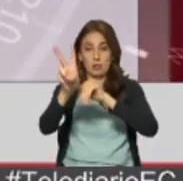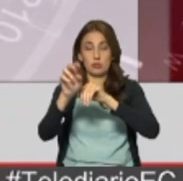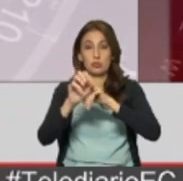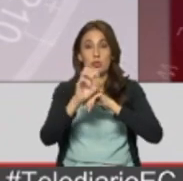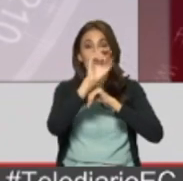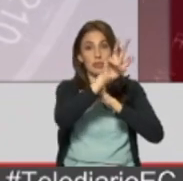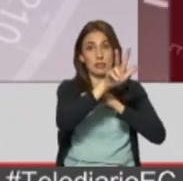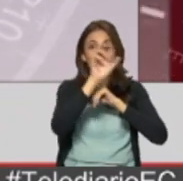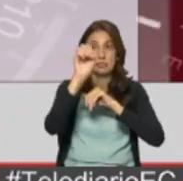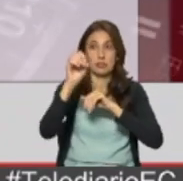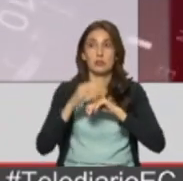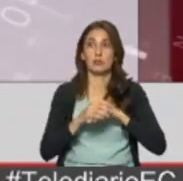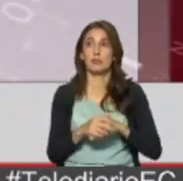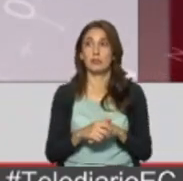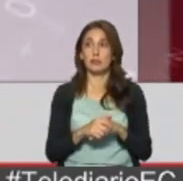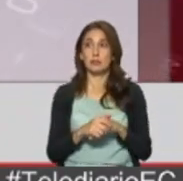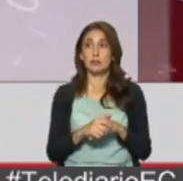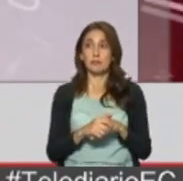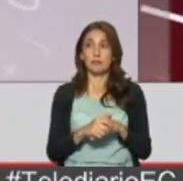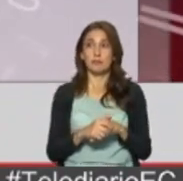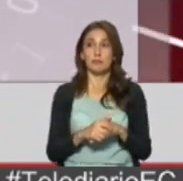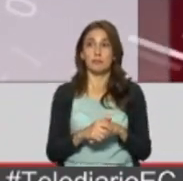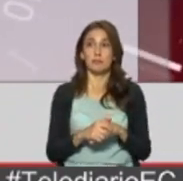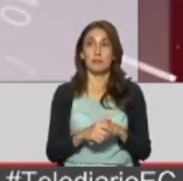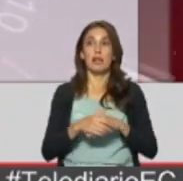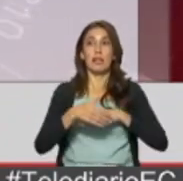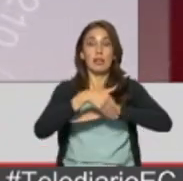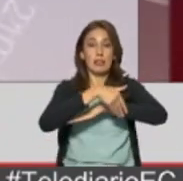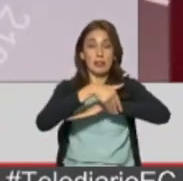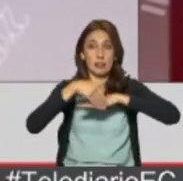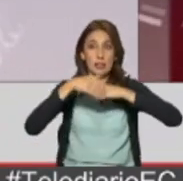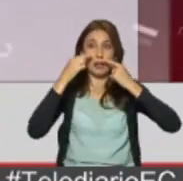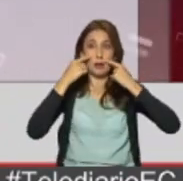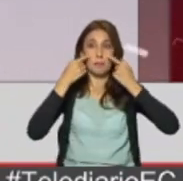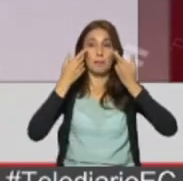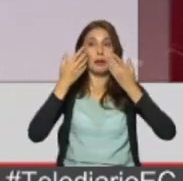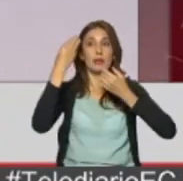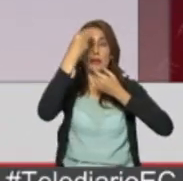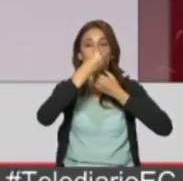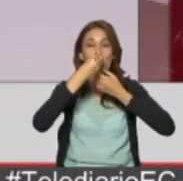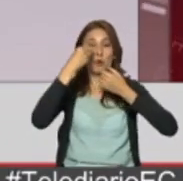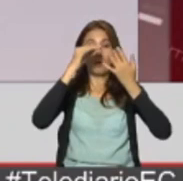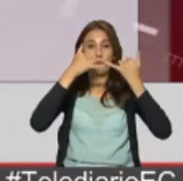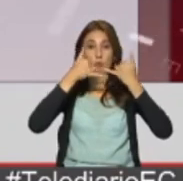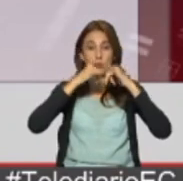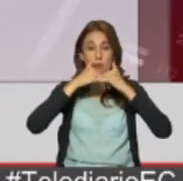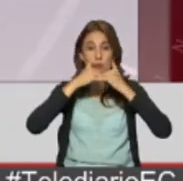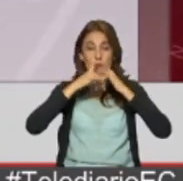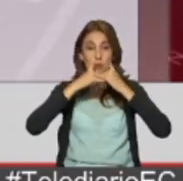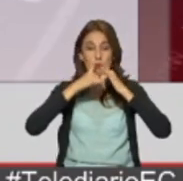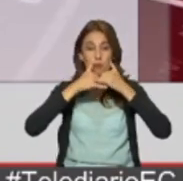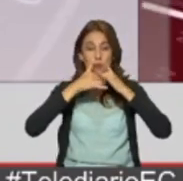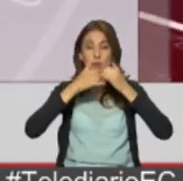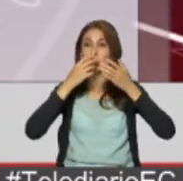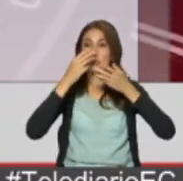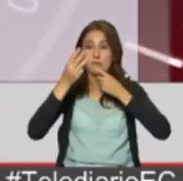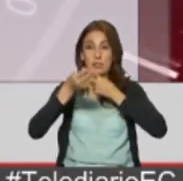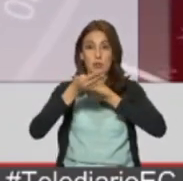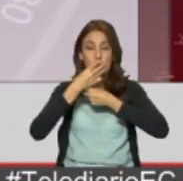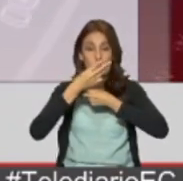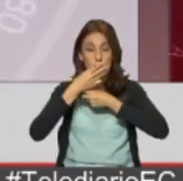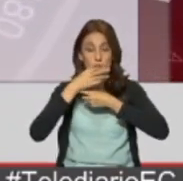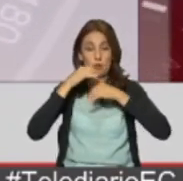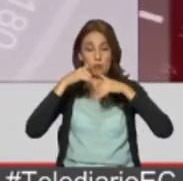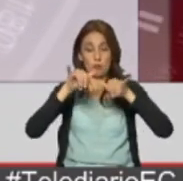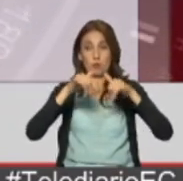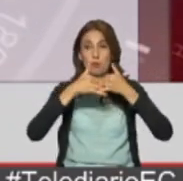186-103-872-30. Tenemos también la dirección de WeChat, que, como les menciono, es la aplicación de